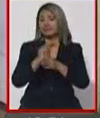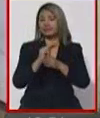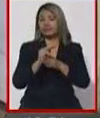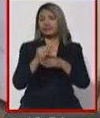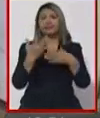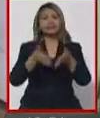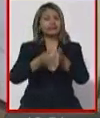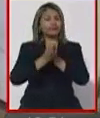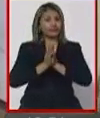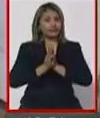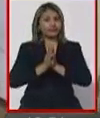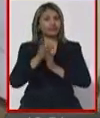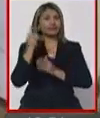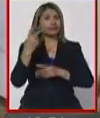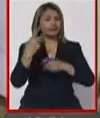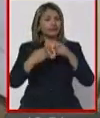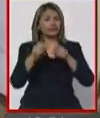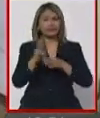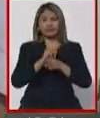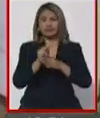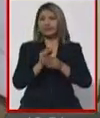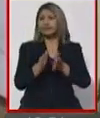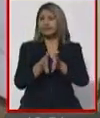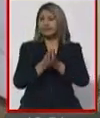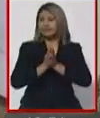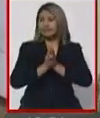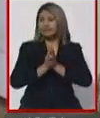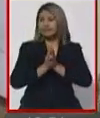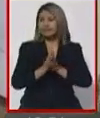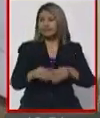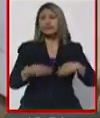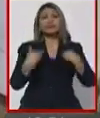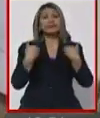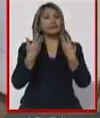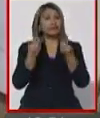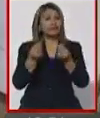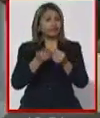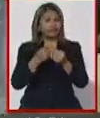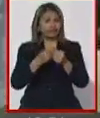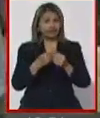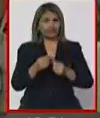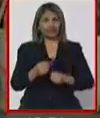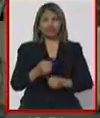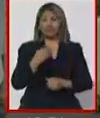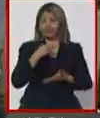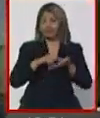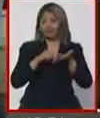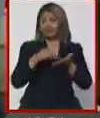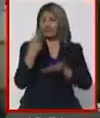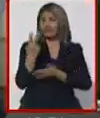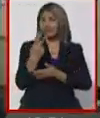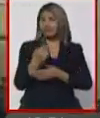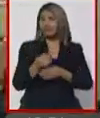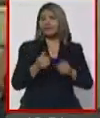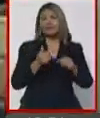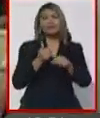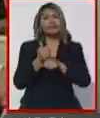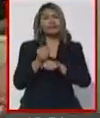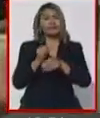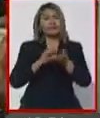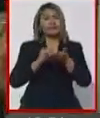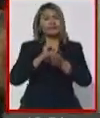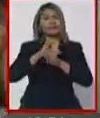Ministerio Público ha pedido. Ese es el problema. El Ministerio Público ha pedido que se ratifique la primera instancia. Es decir, que solamente se impute